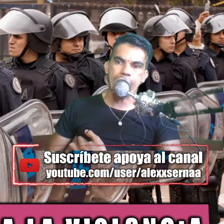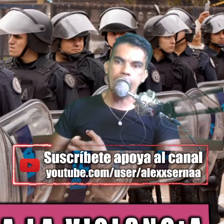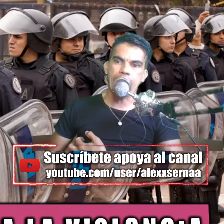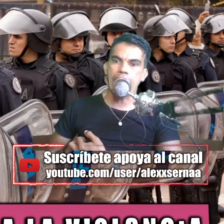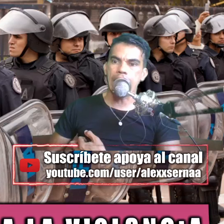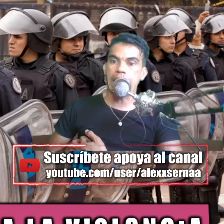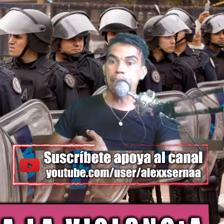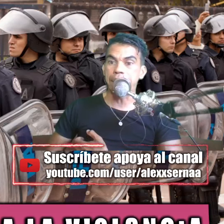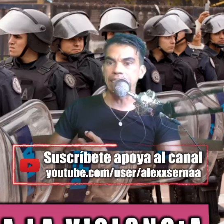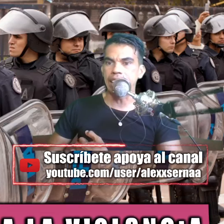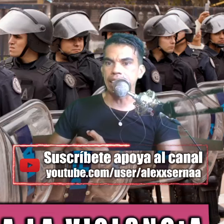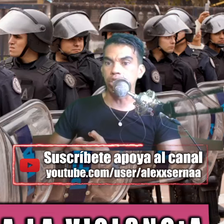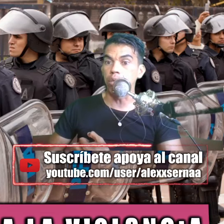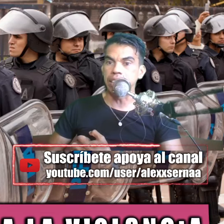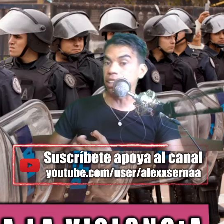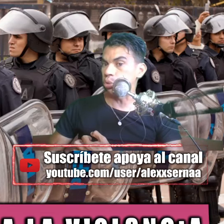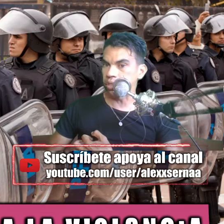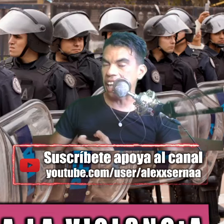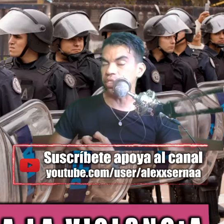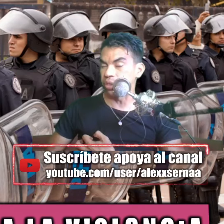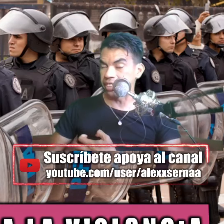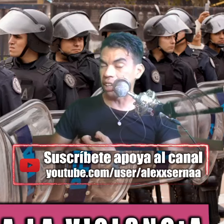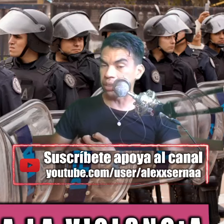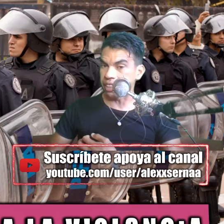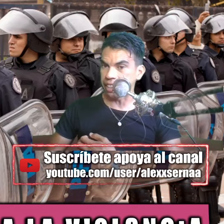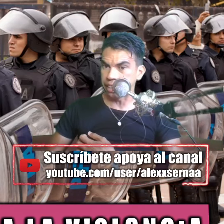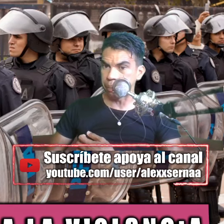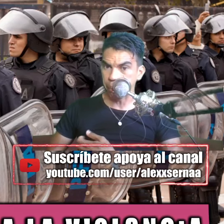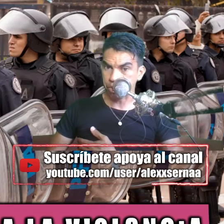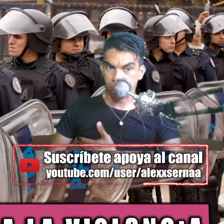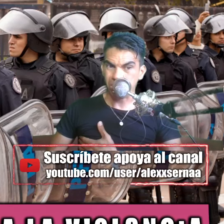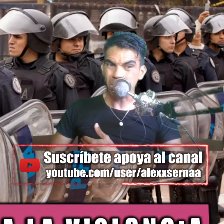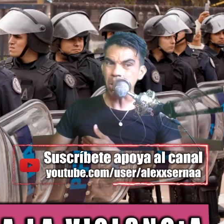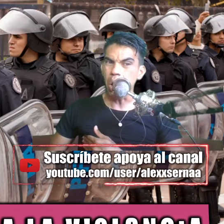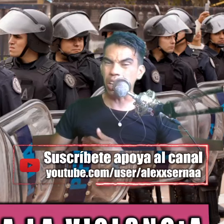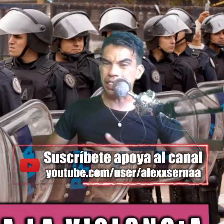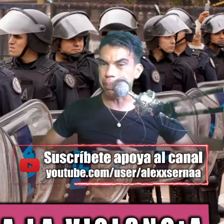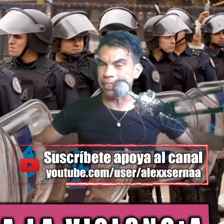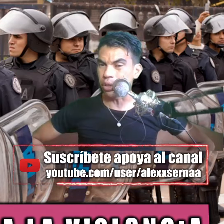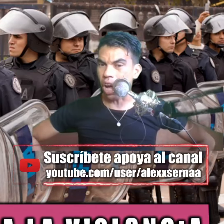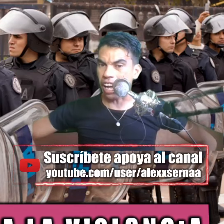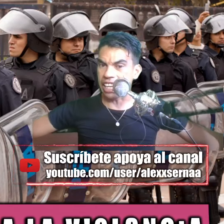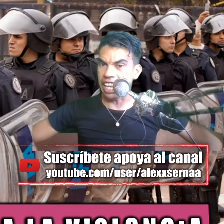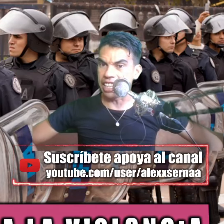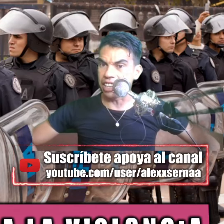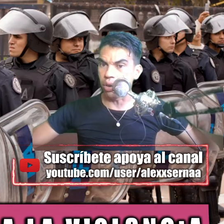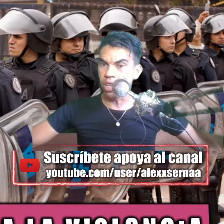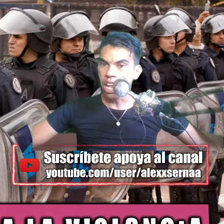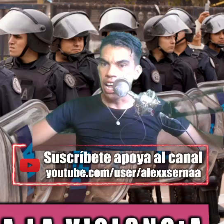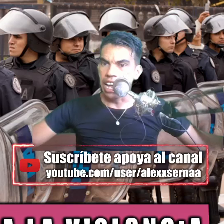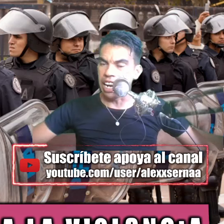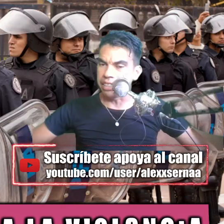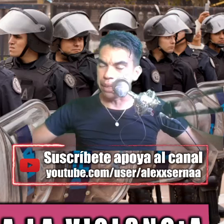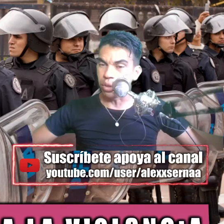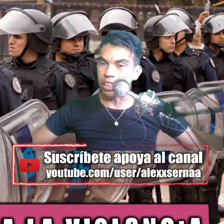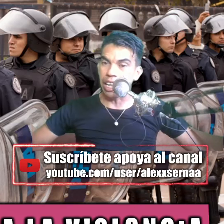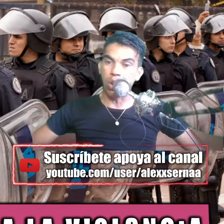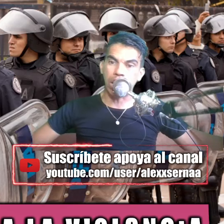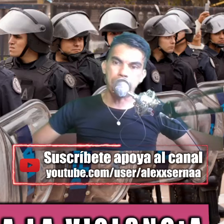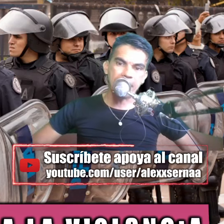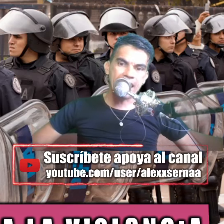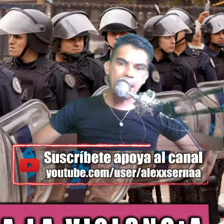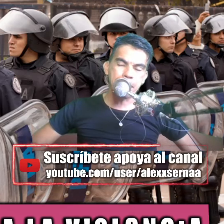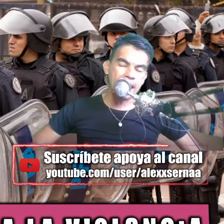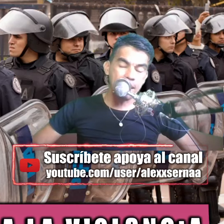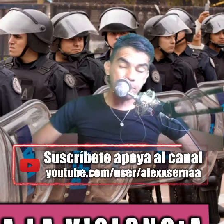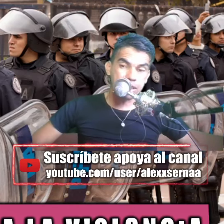tener la la capacidad de solventar tus gastos es algo interesante lo que está pasando aquí el día de hoy en el aspecto de que lo